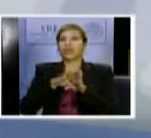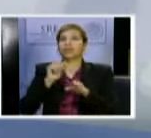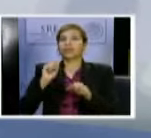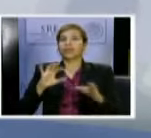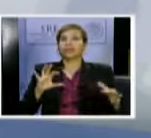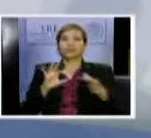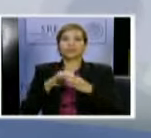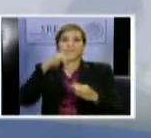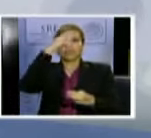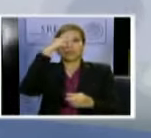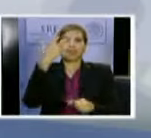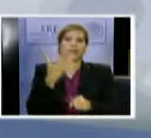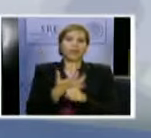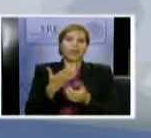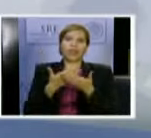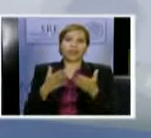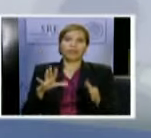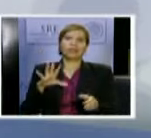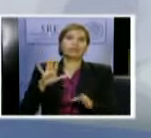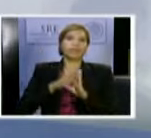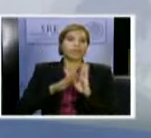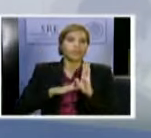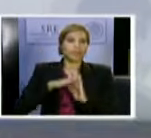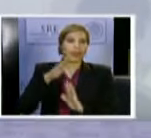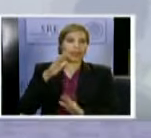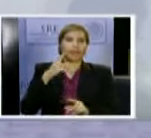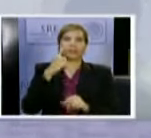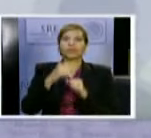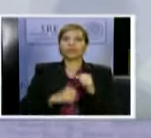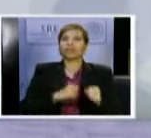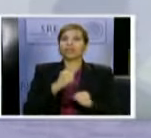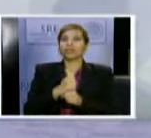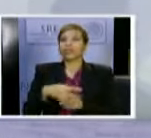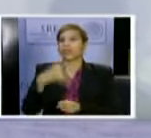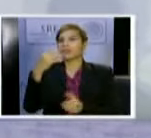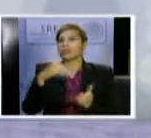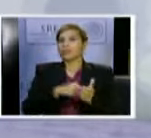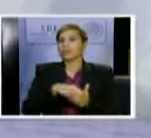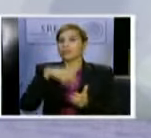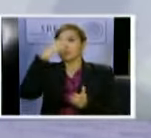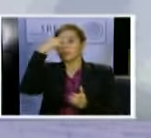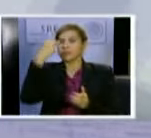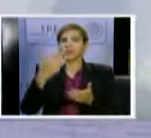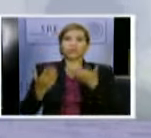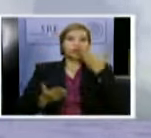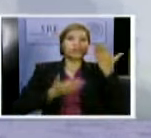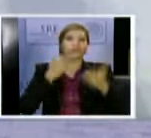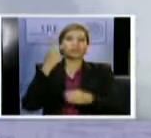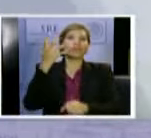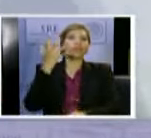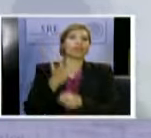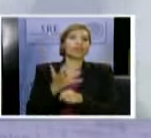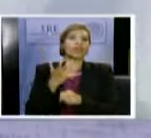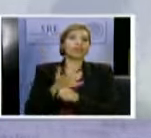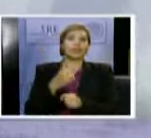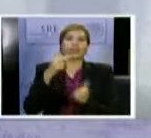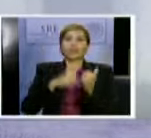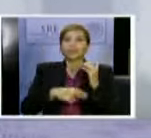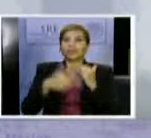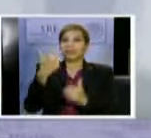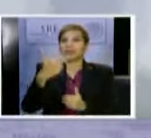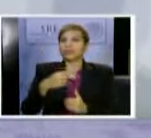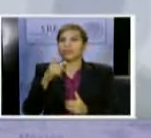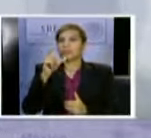México y Estados Unidos, hemos logrado aumentar en un solo año de 14,000 mexicanos estudiándose en Estados Unidos en 2013